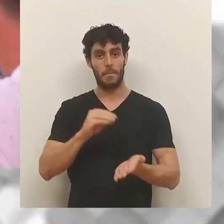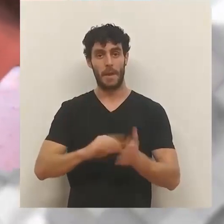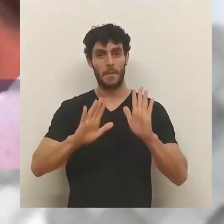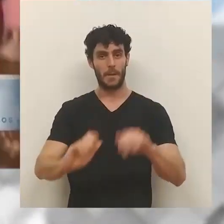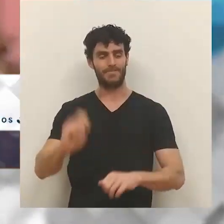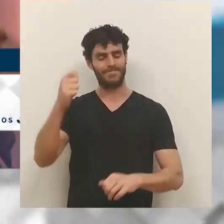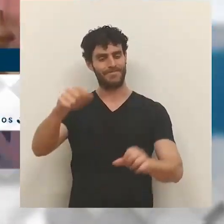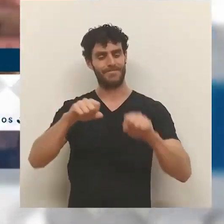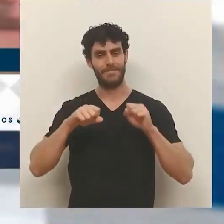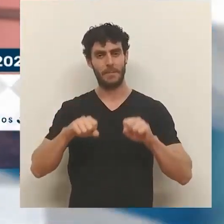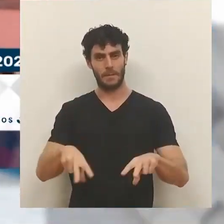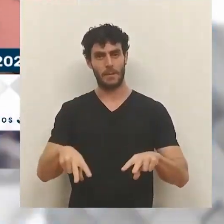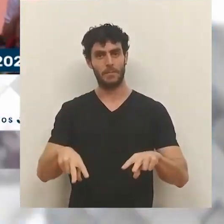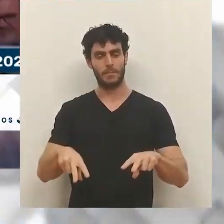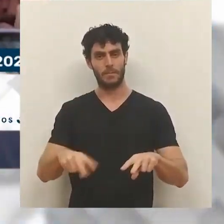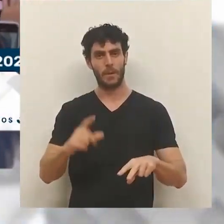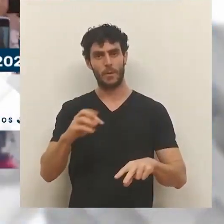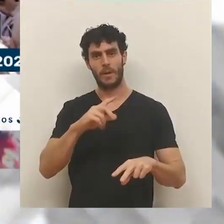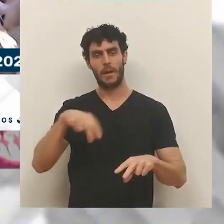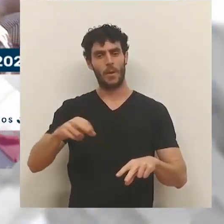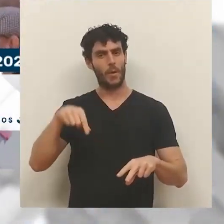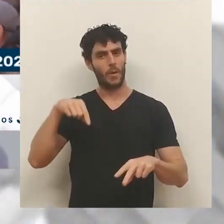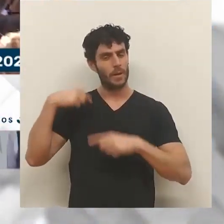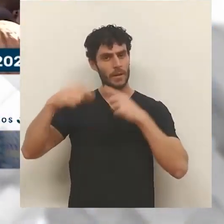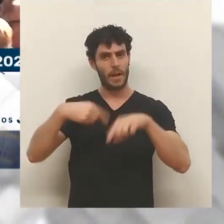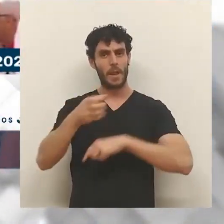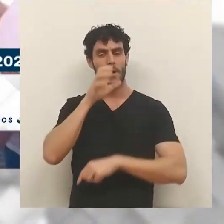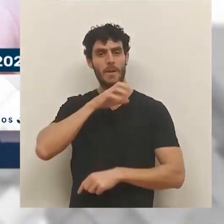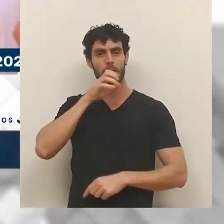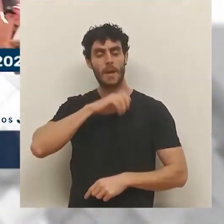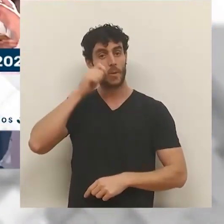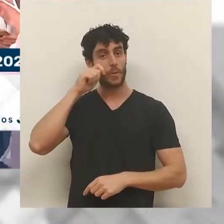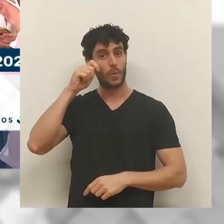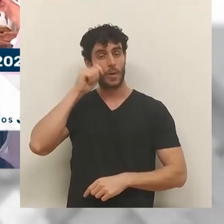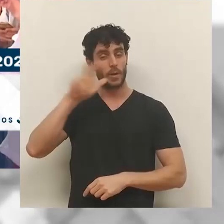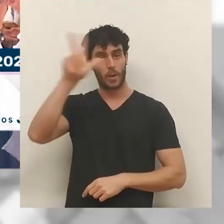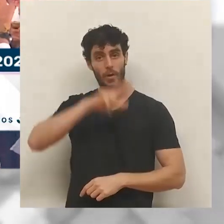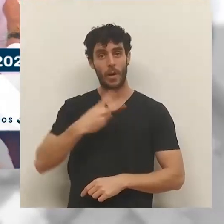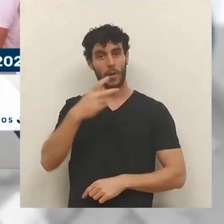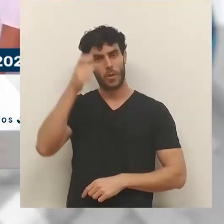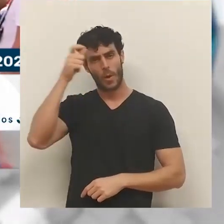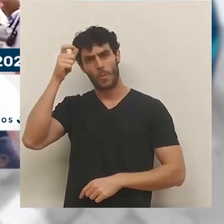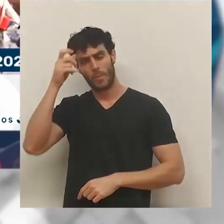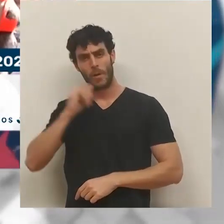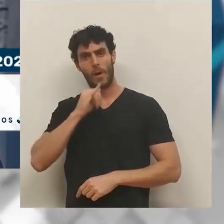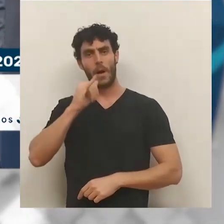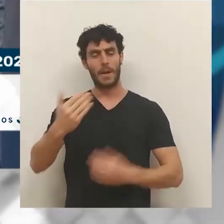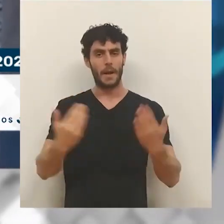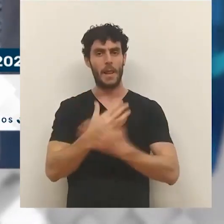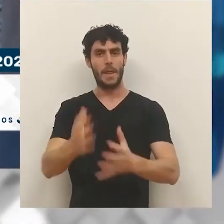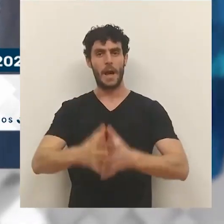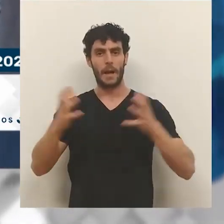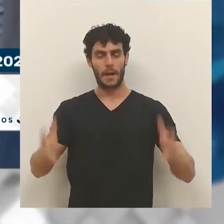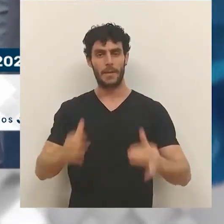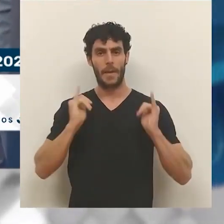Lo han intentado hasta en tres ocasiones, pero sin éxito. Será Autraño, una tradición declarada de interés turístico nacional que hermana a